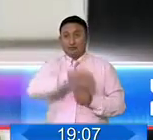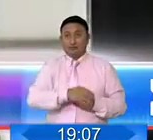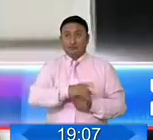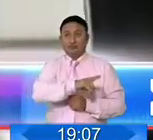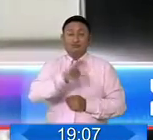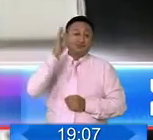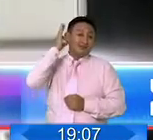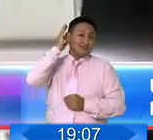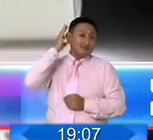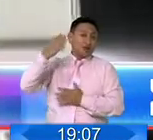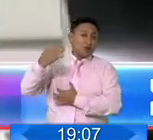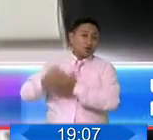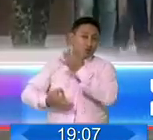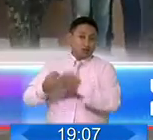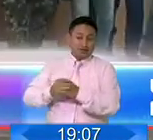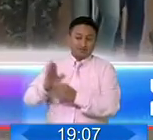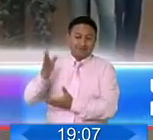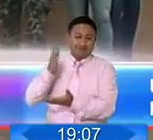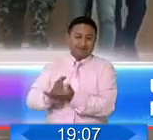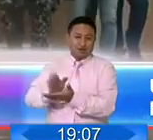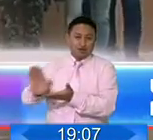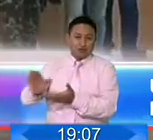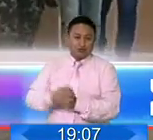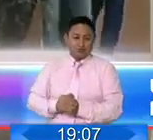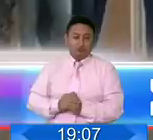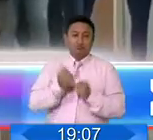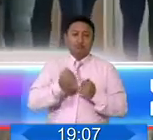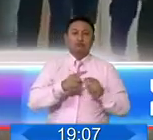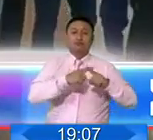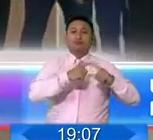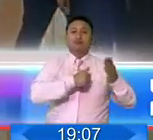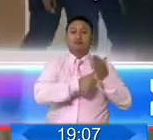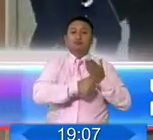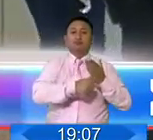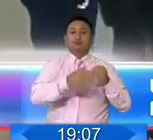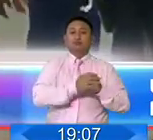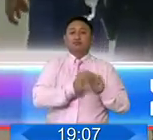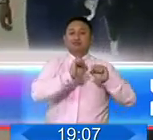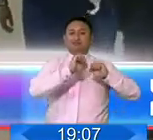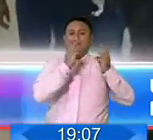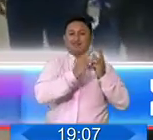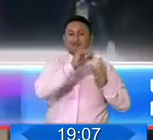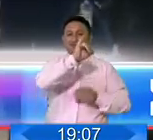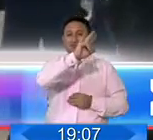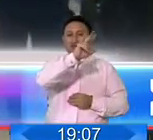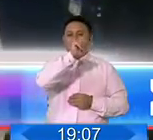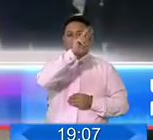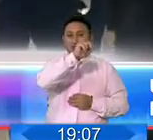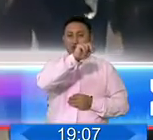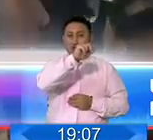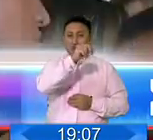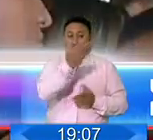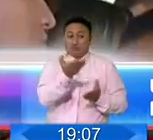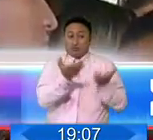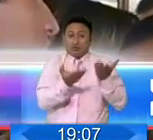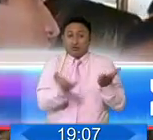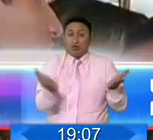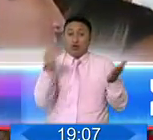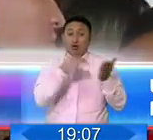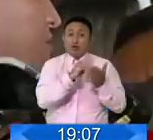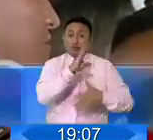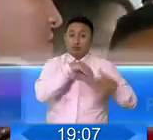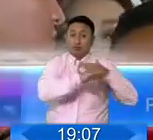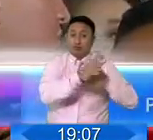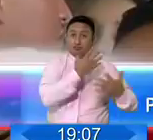de la juez Paola Dávila, el estatus judicial del exministro Iván Espinel puede volver a su punto inicial. El pedido de la